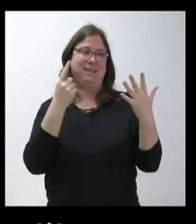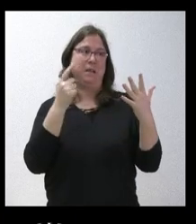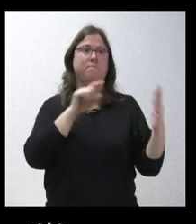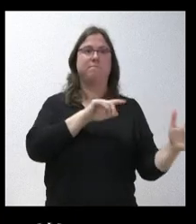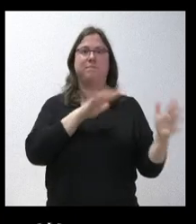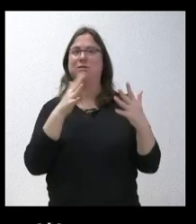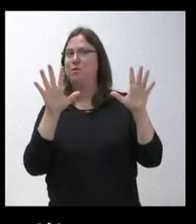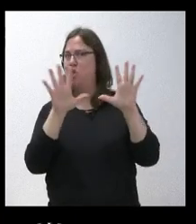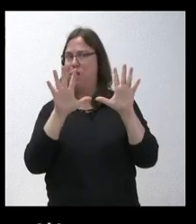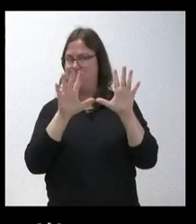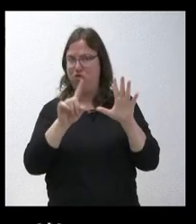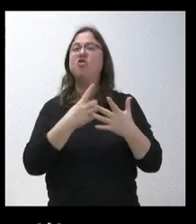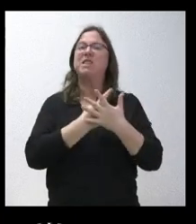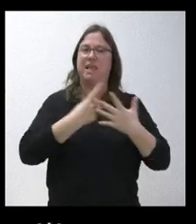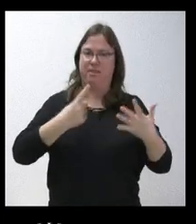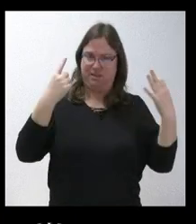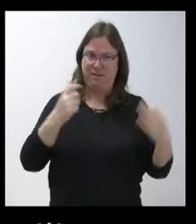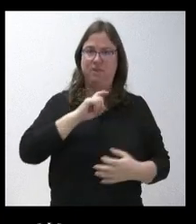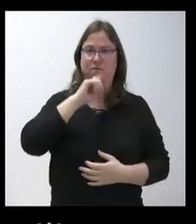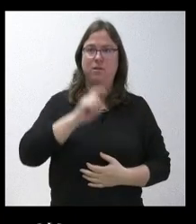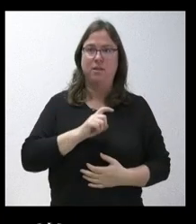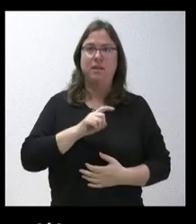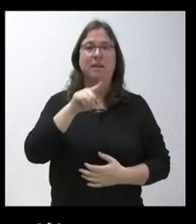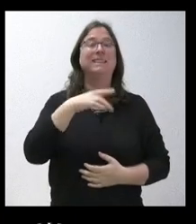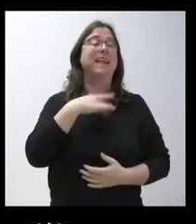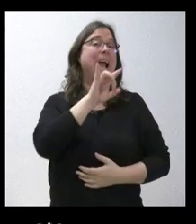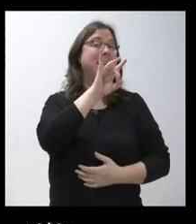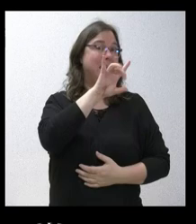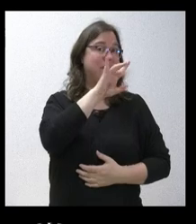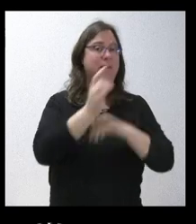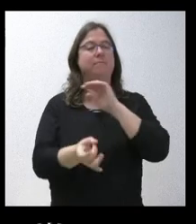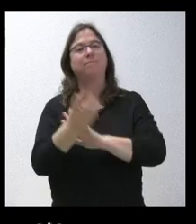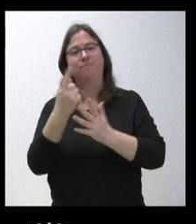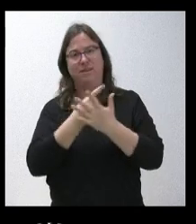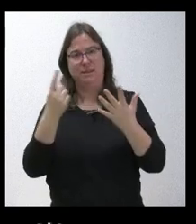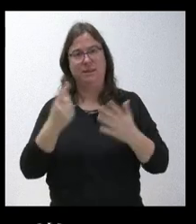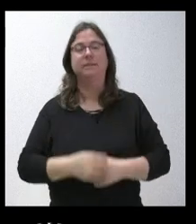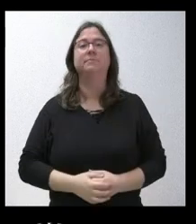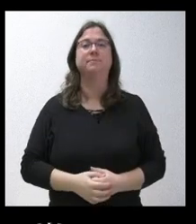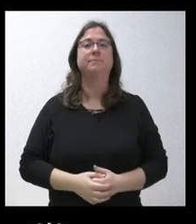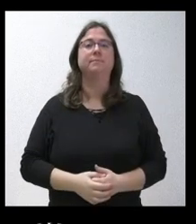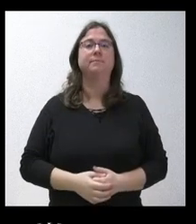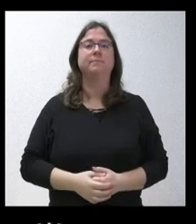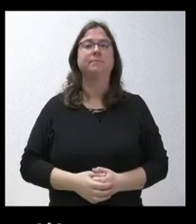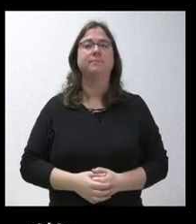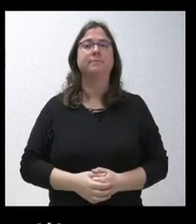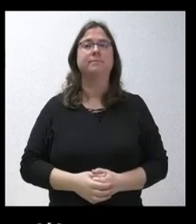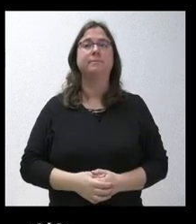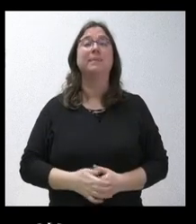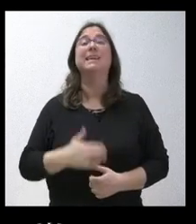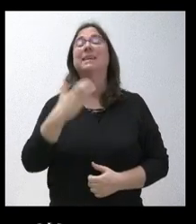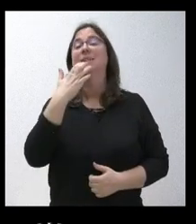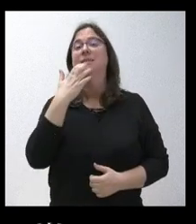queda un poco corto yo creo eh tienen ustedes ya 15 y quería saber si eh si el